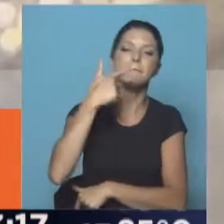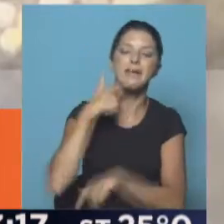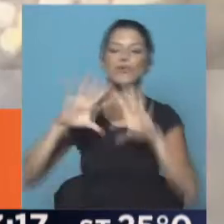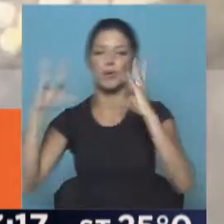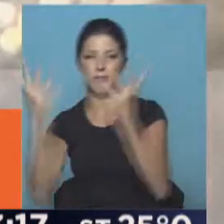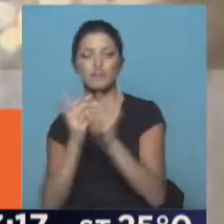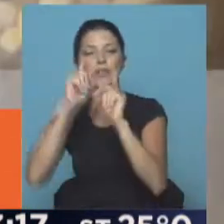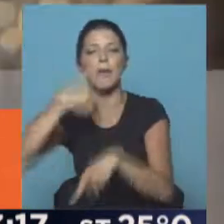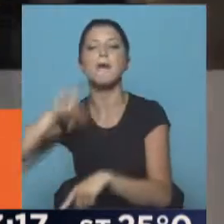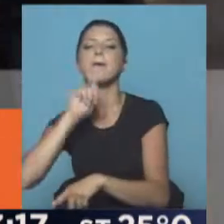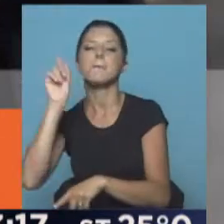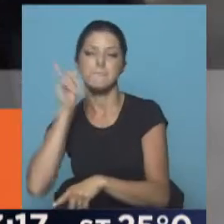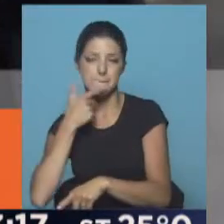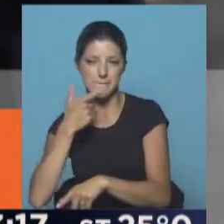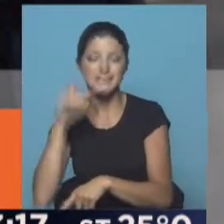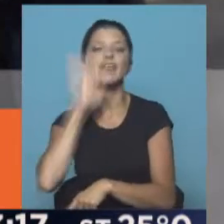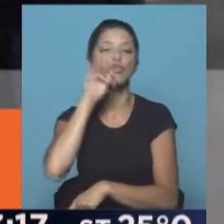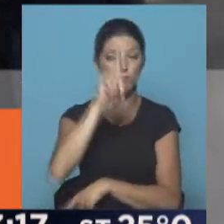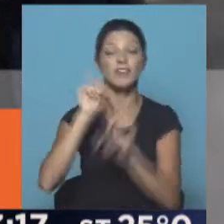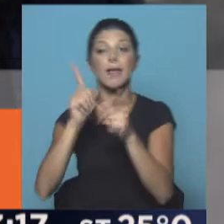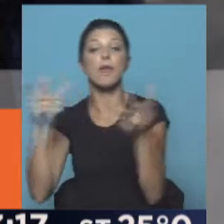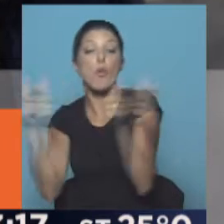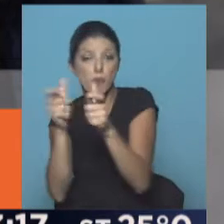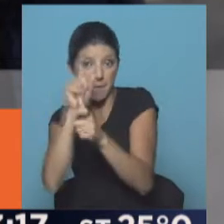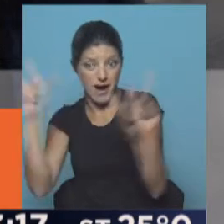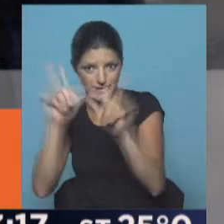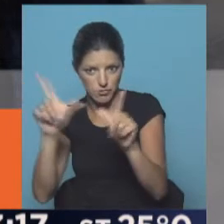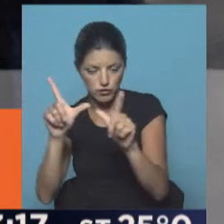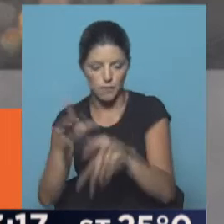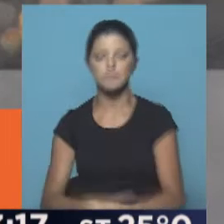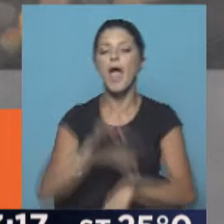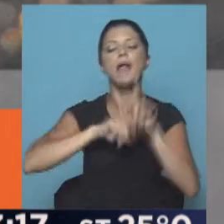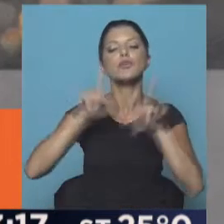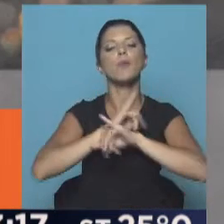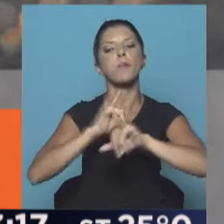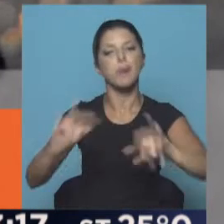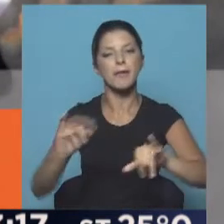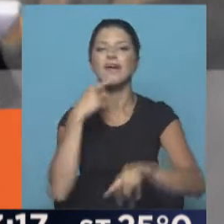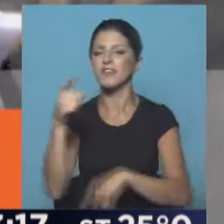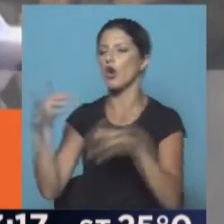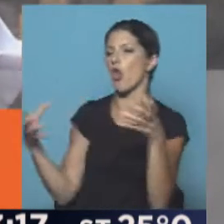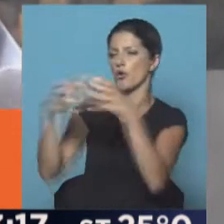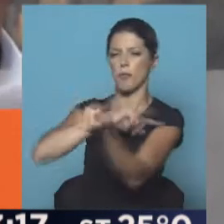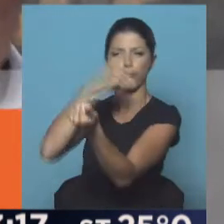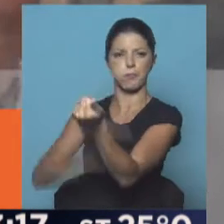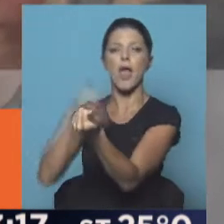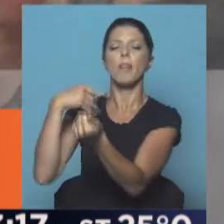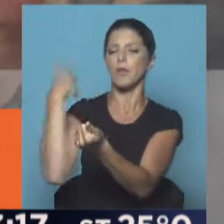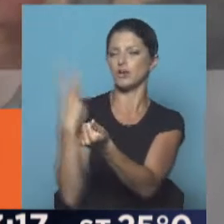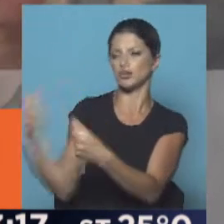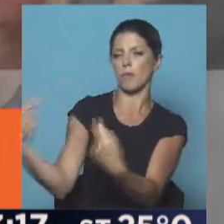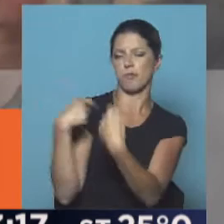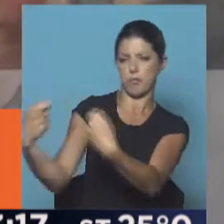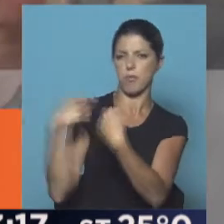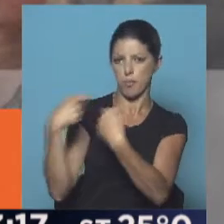el programa de telerrealidad El Aprendiz. A lo largo de su campaña acusó a la élite política de Washington de corrupción sistemática, jugó con los temores